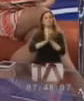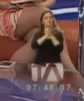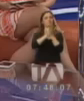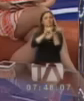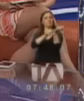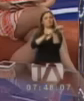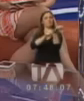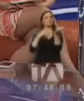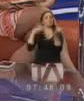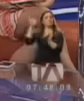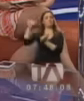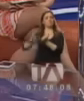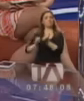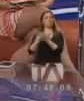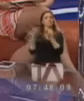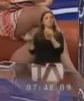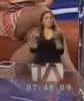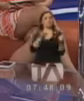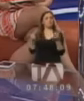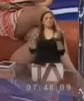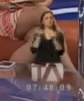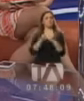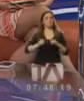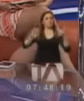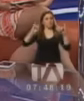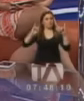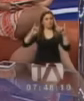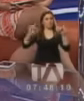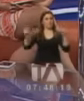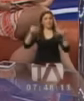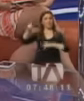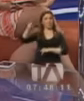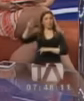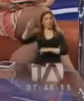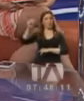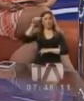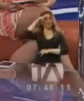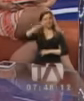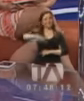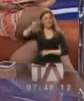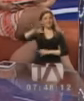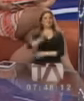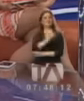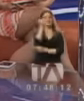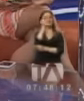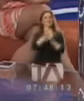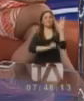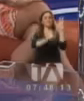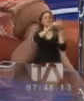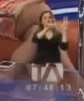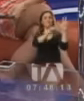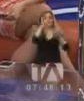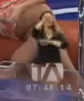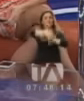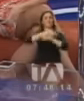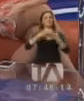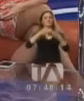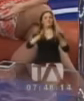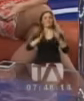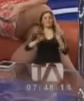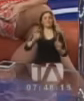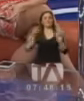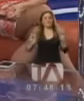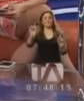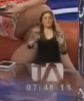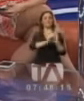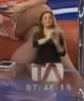de la costa en este partido de Independiente versus Pumas de México. Vamos a ganar. A partir de las 3 de la tarde ya serán habilitados los puntos de